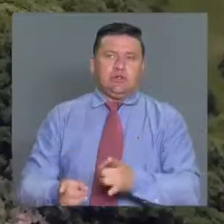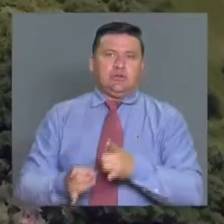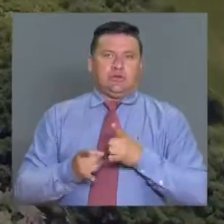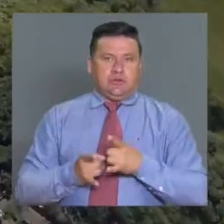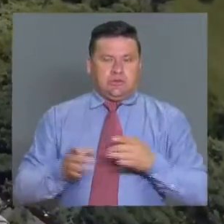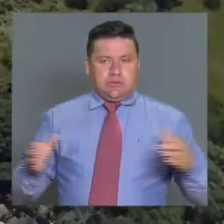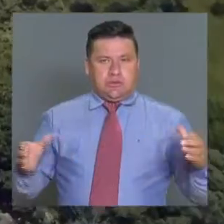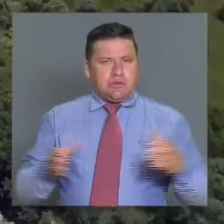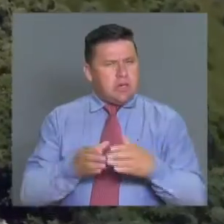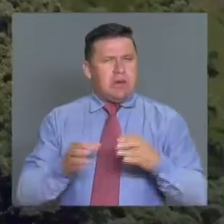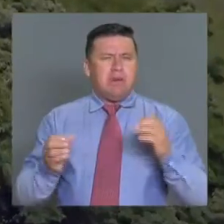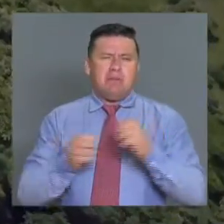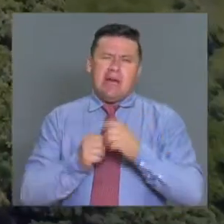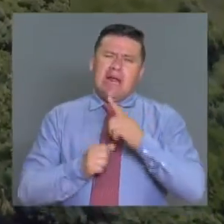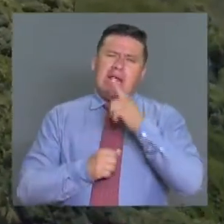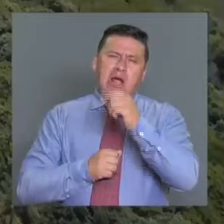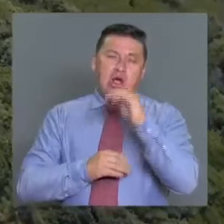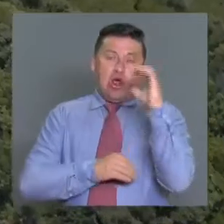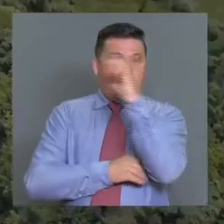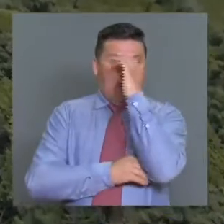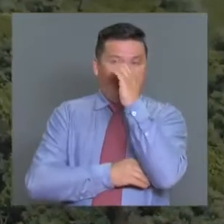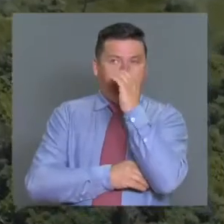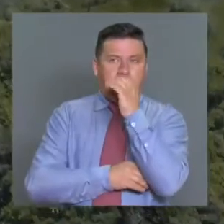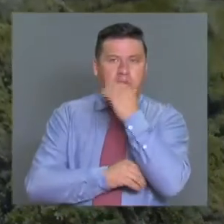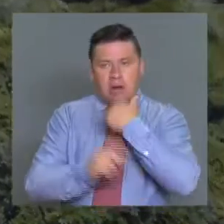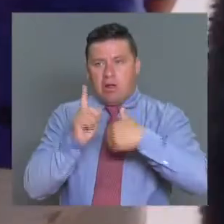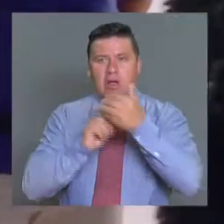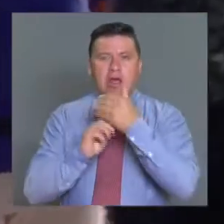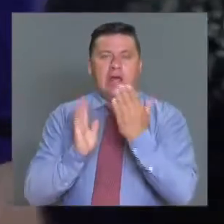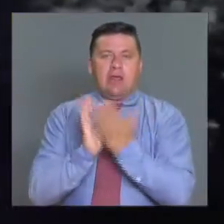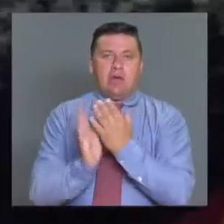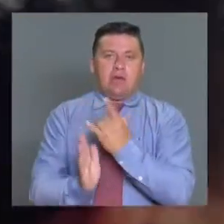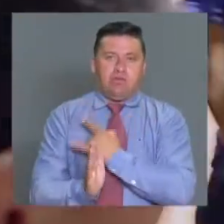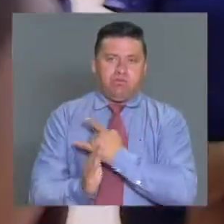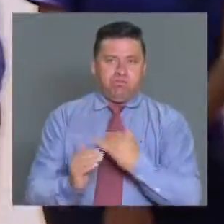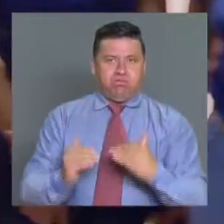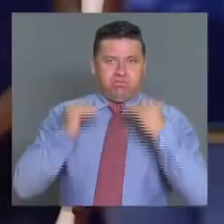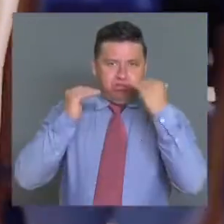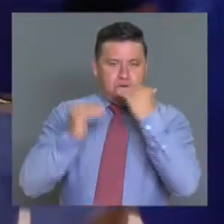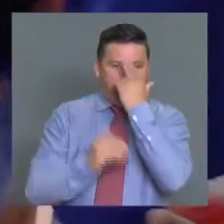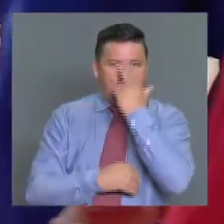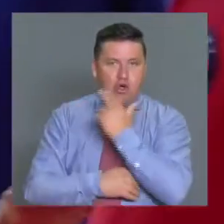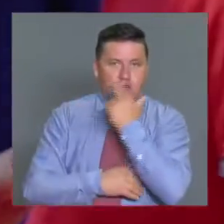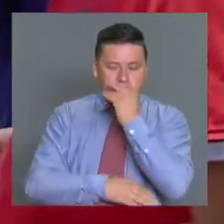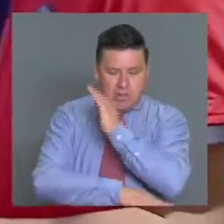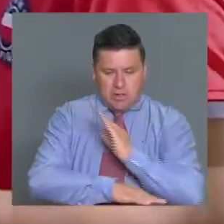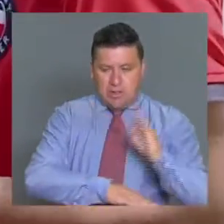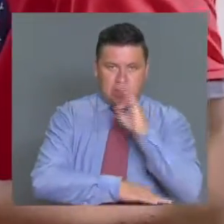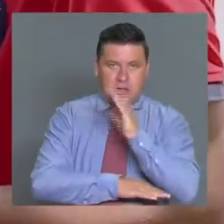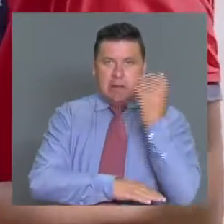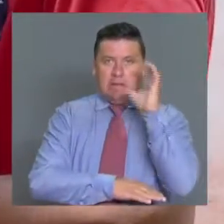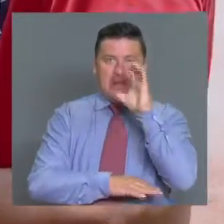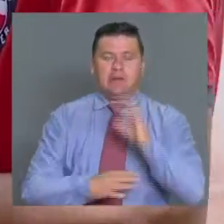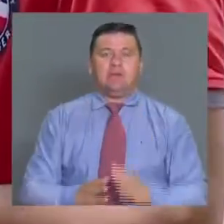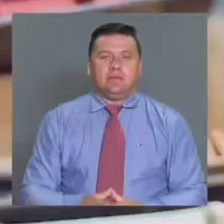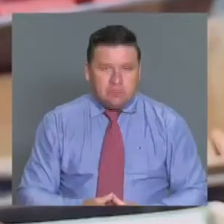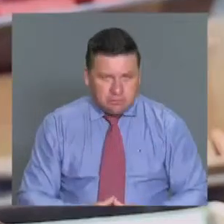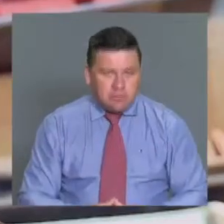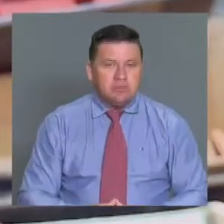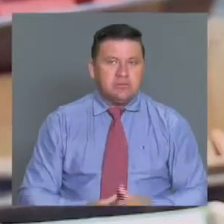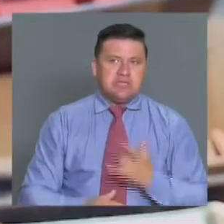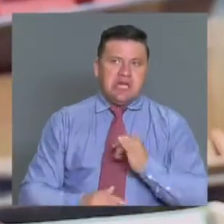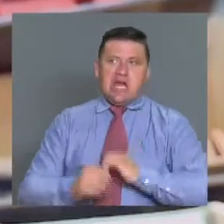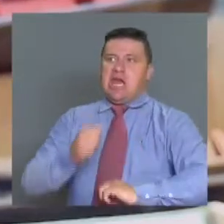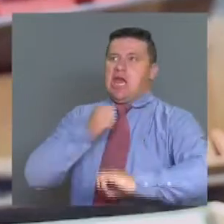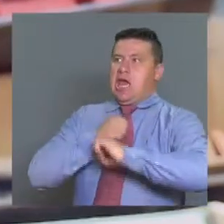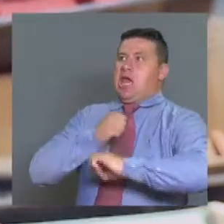llegando a los sitios más alejados de colombia para brindar educación superior un compromiso de la sap con el país tuvimos el apoyo